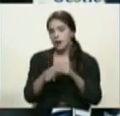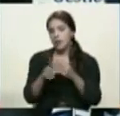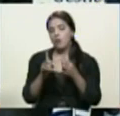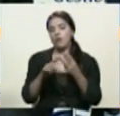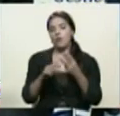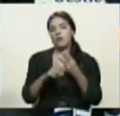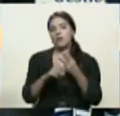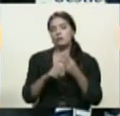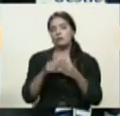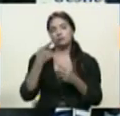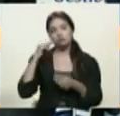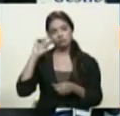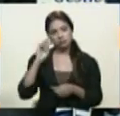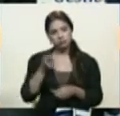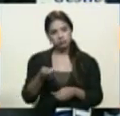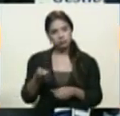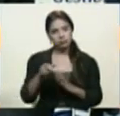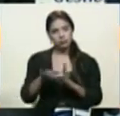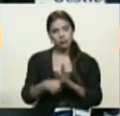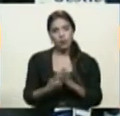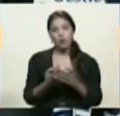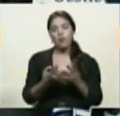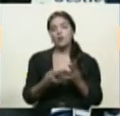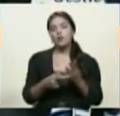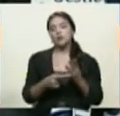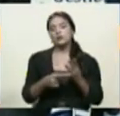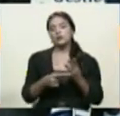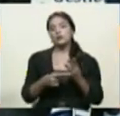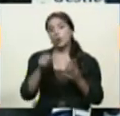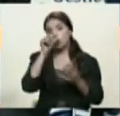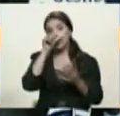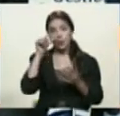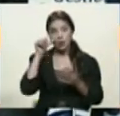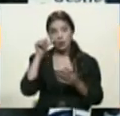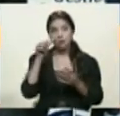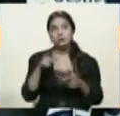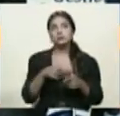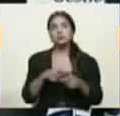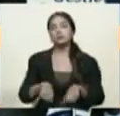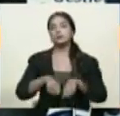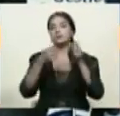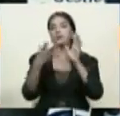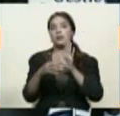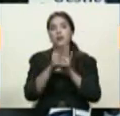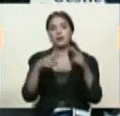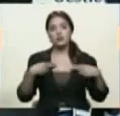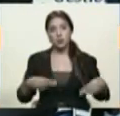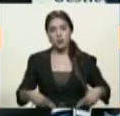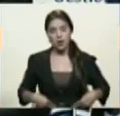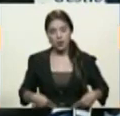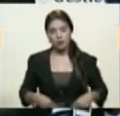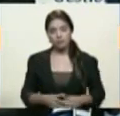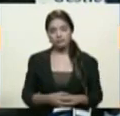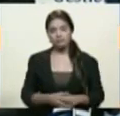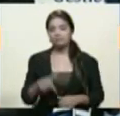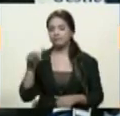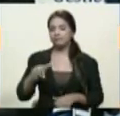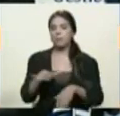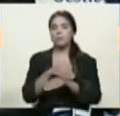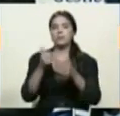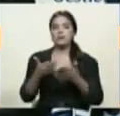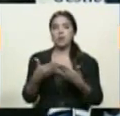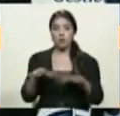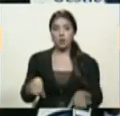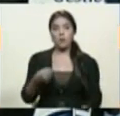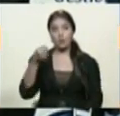fraude verdad drogas violaciones a derechos humanos este ministerio público